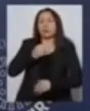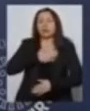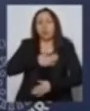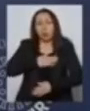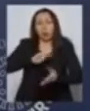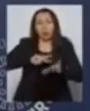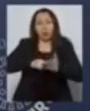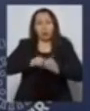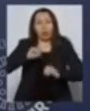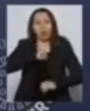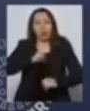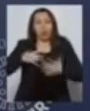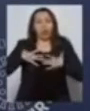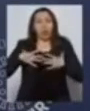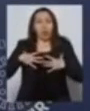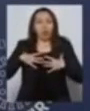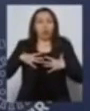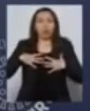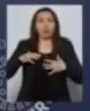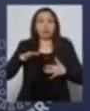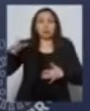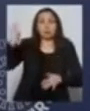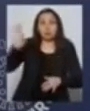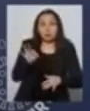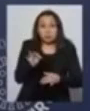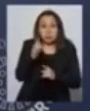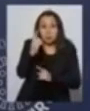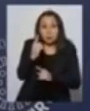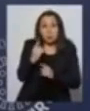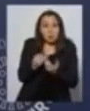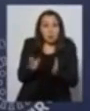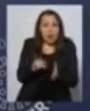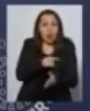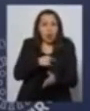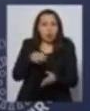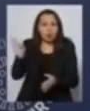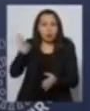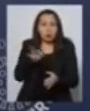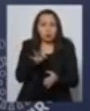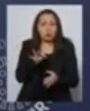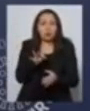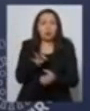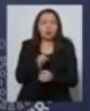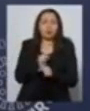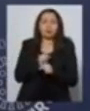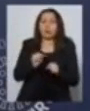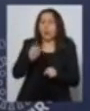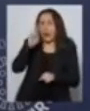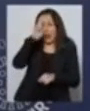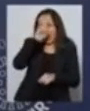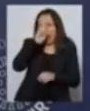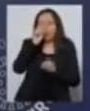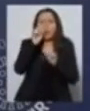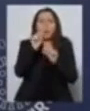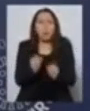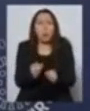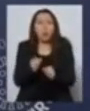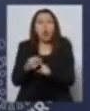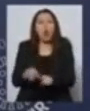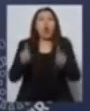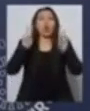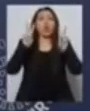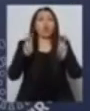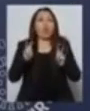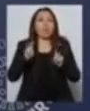infección respiratoria originada en un virus, es muy improbable que esa infección se deba a